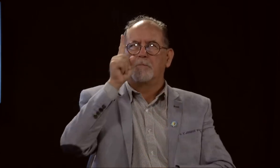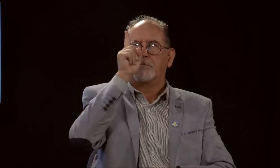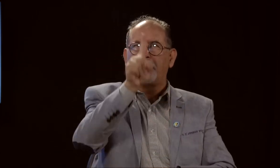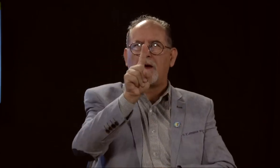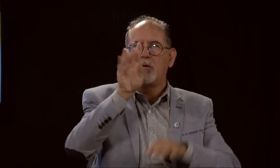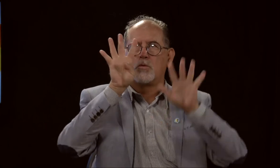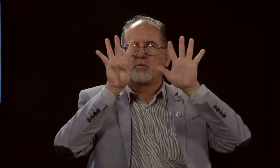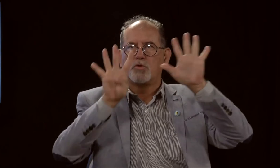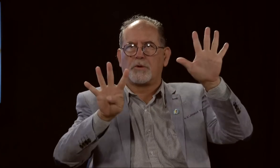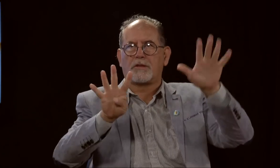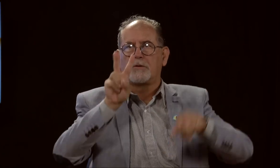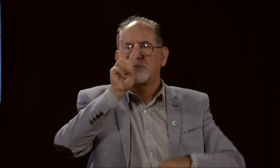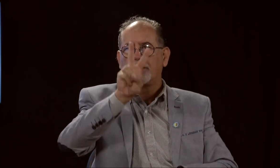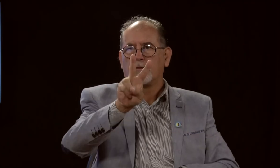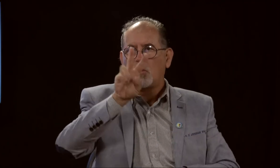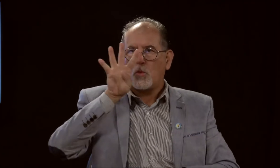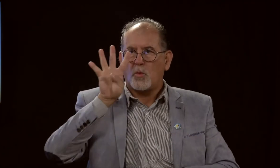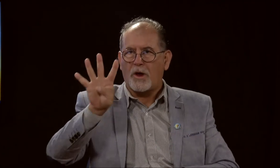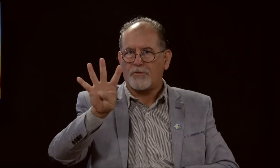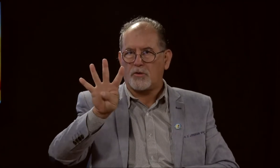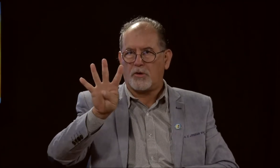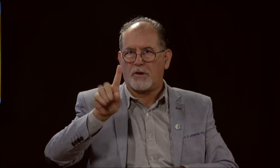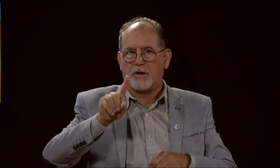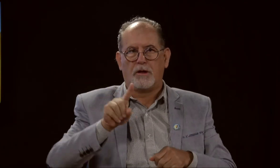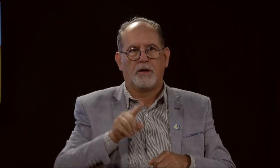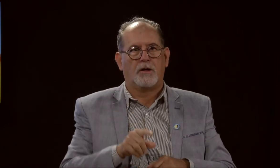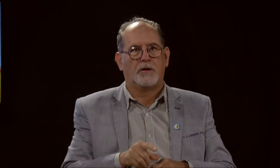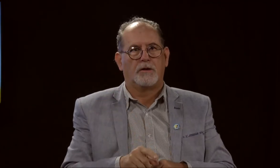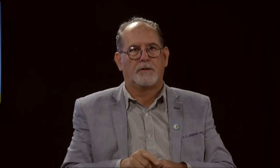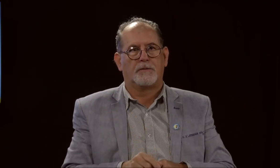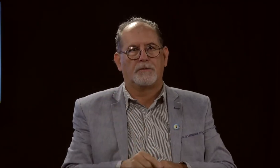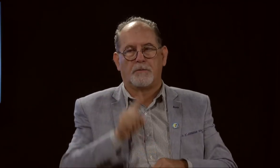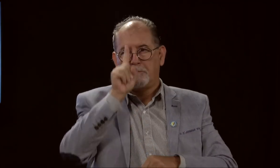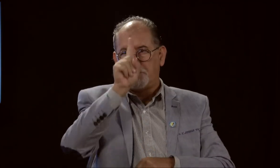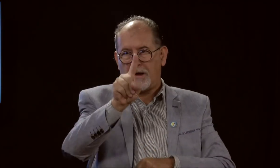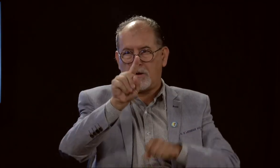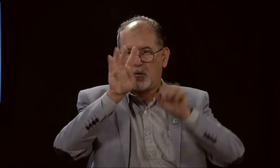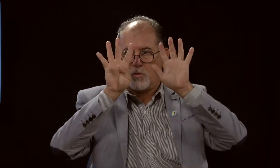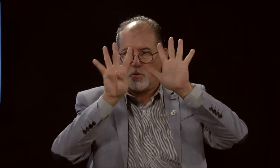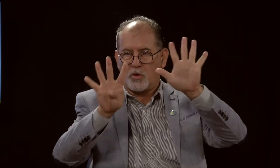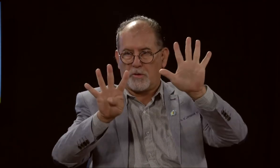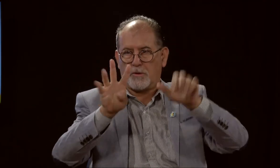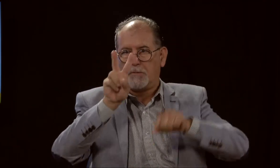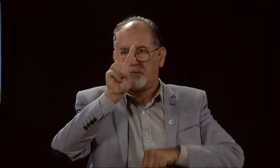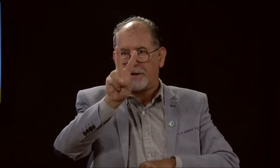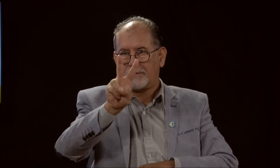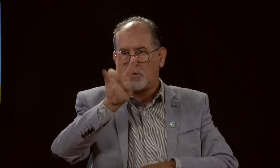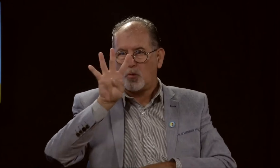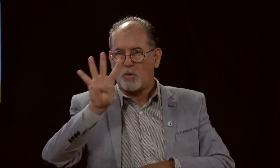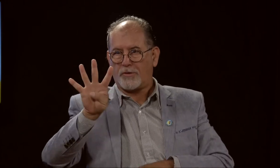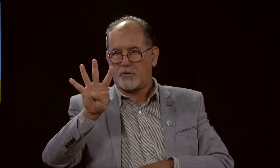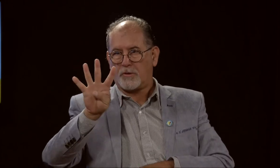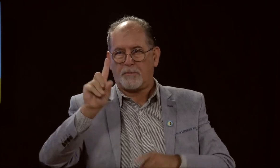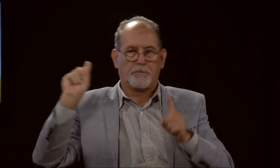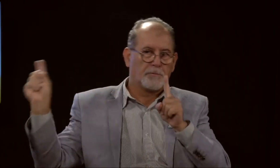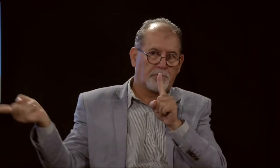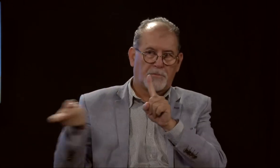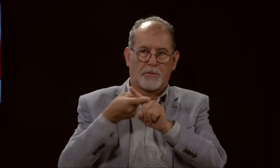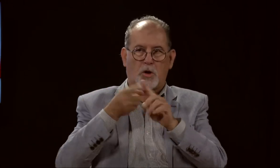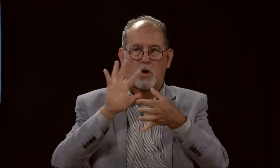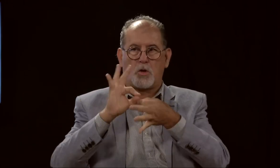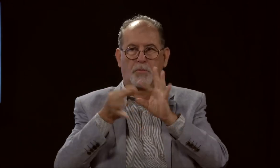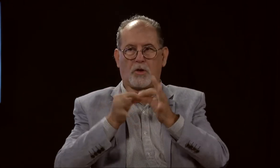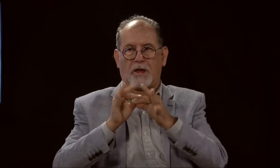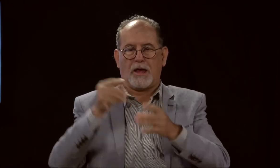Los Juegos Olímpicos en el año 1924